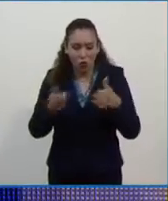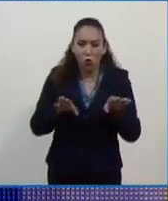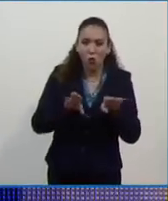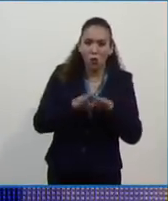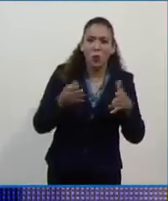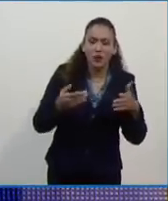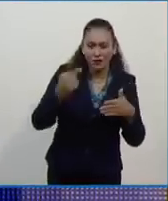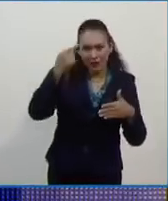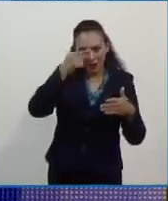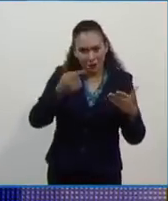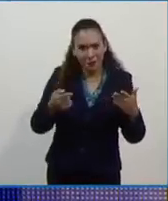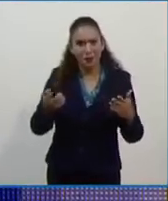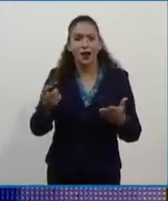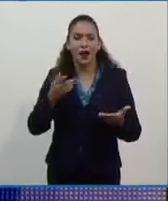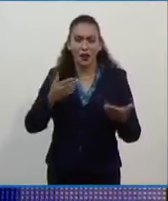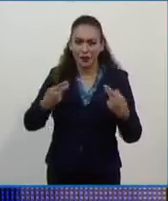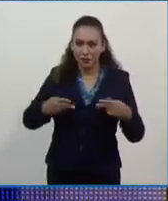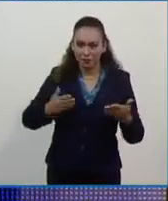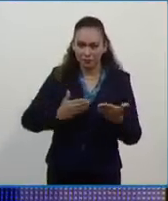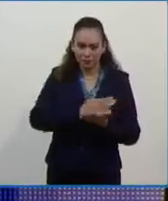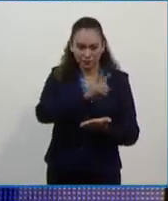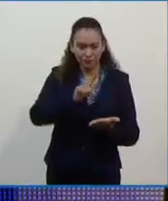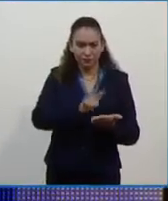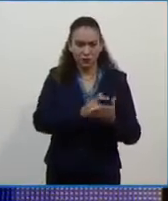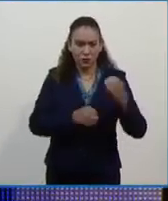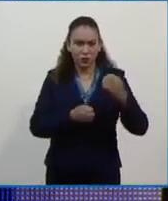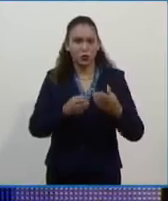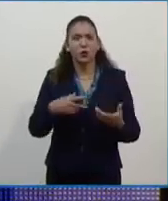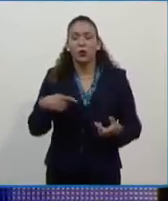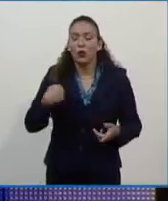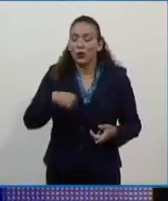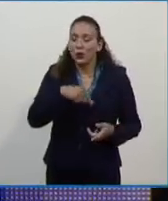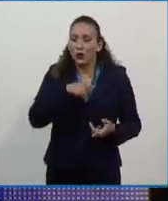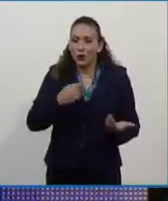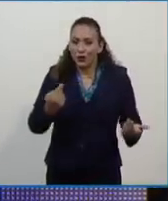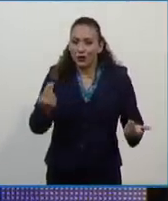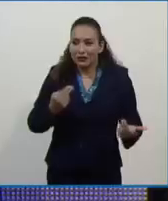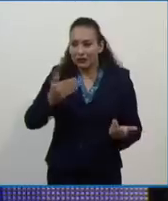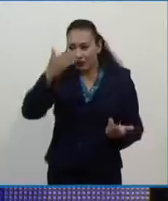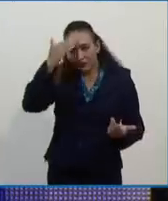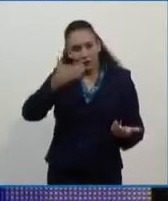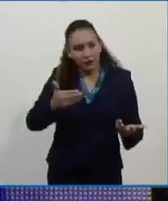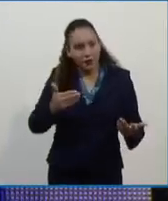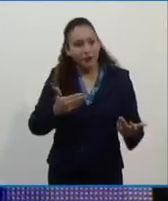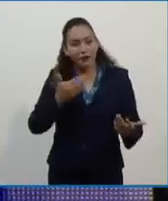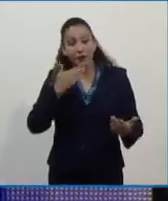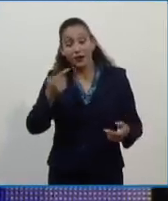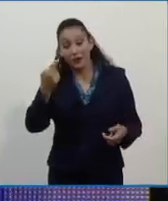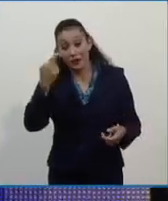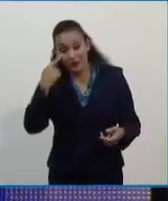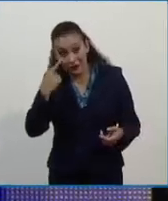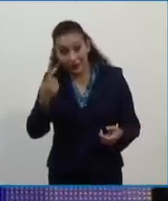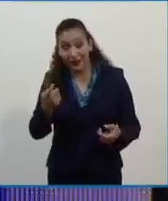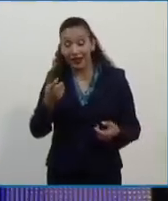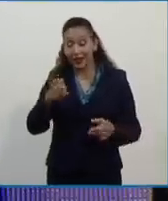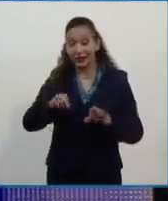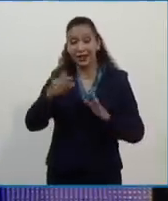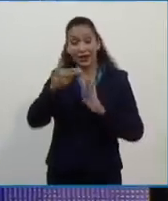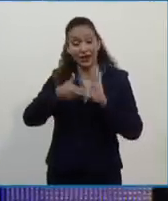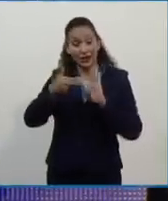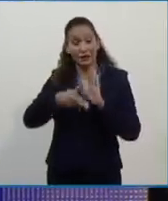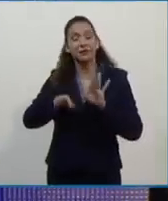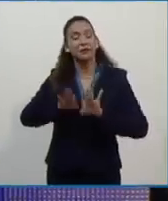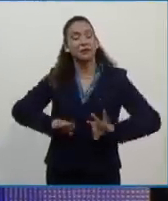arquitectura del sistema de acceso a la justicia, no podemos nosotros pasar por alto que el arbitraje es también